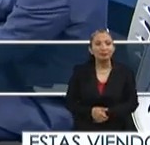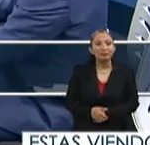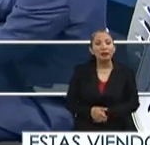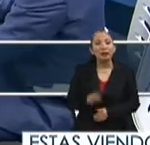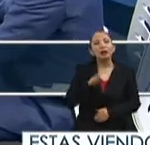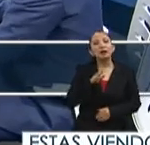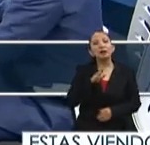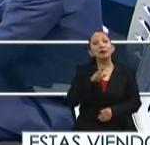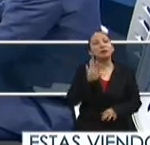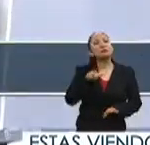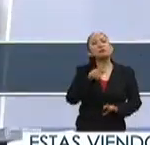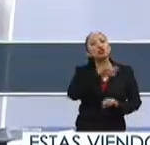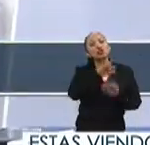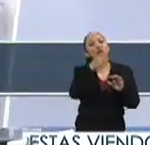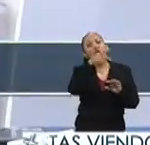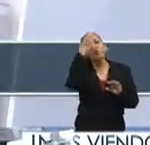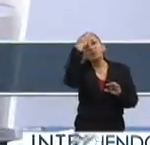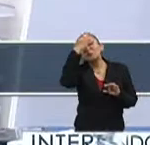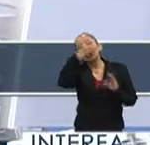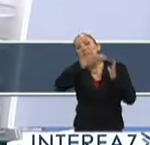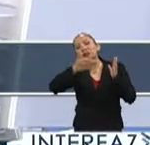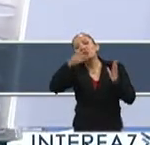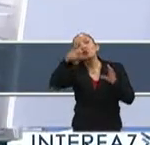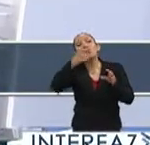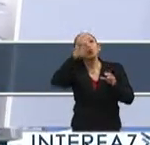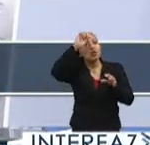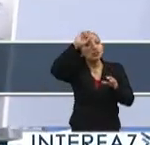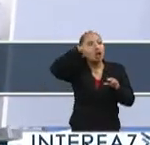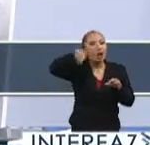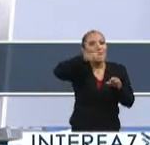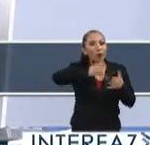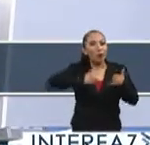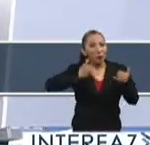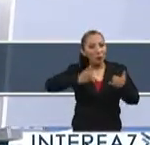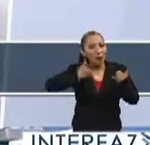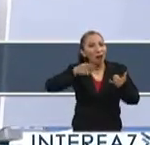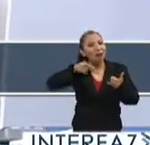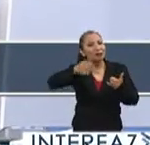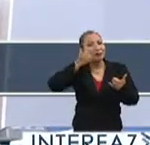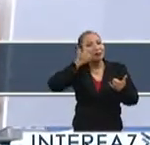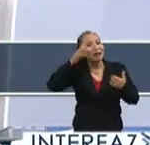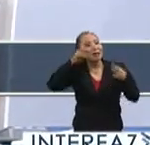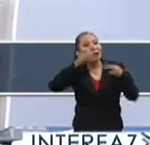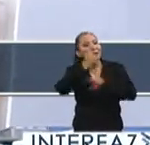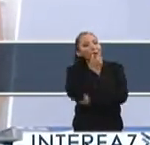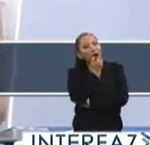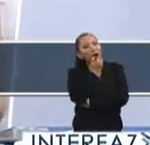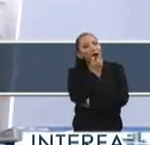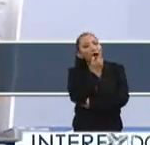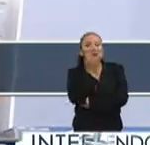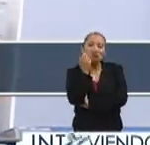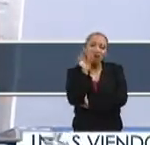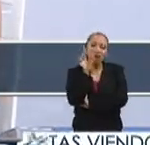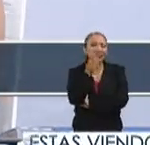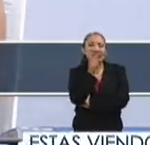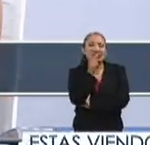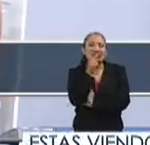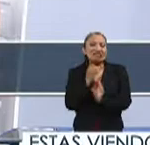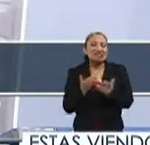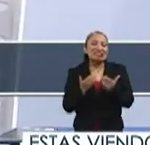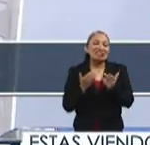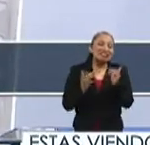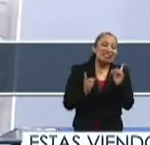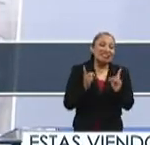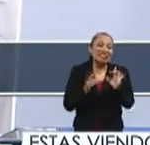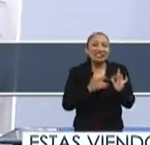Brian, y con base en toda esta experiencia, ¿qué le dirías a los jóvenes que pues están viendo sus opciones, pero que todavía no se animan, que